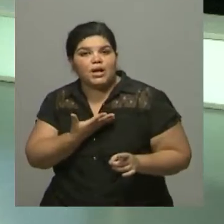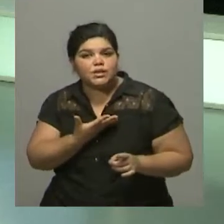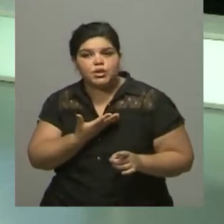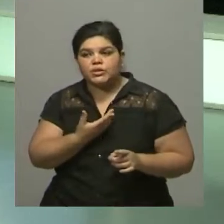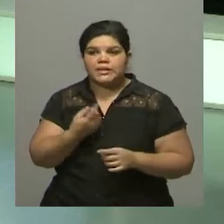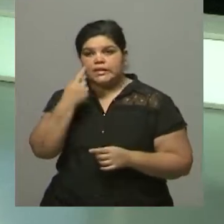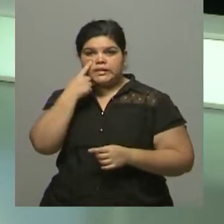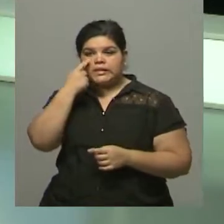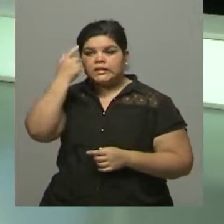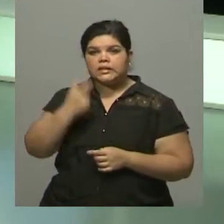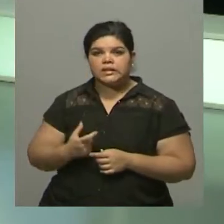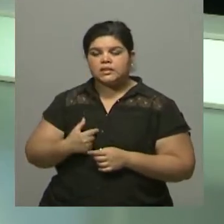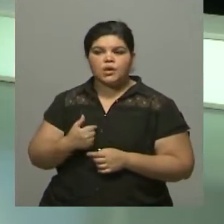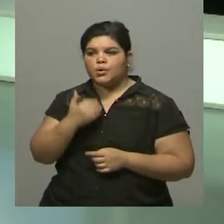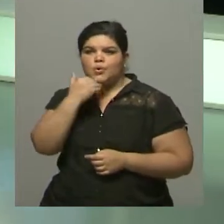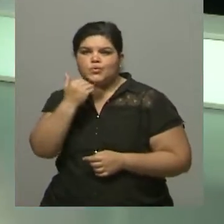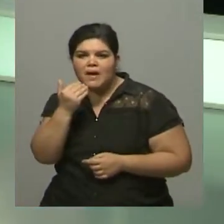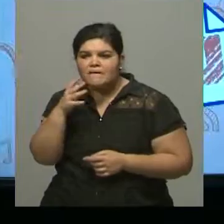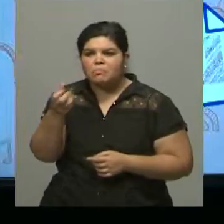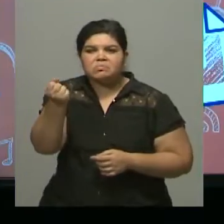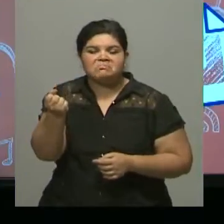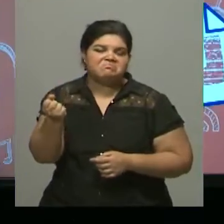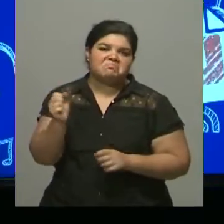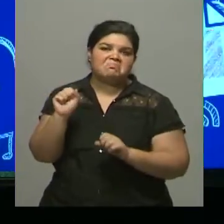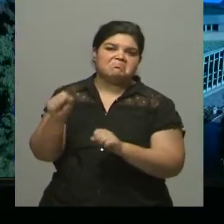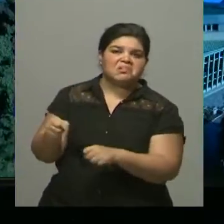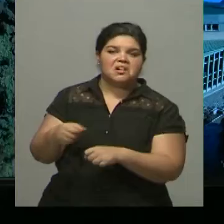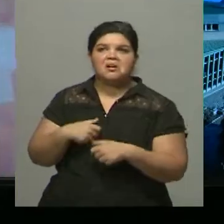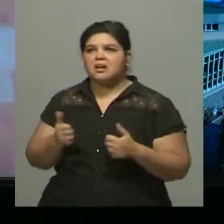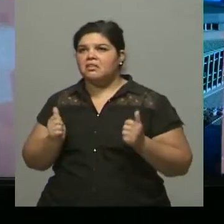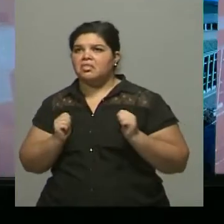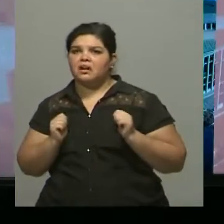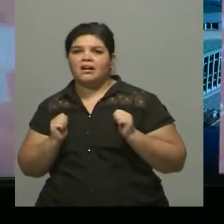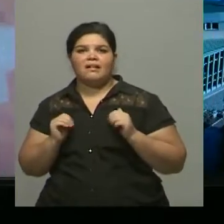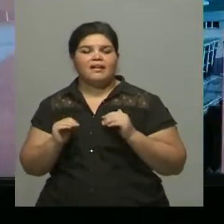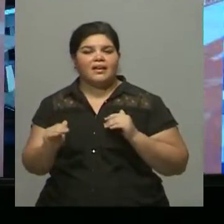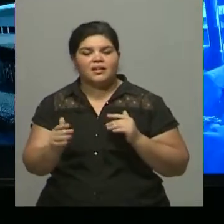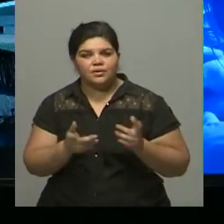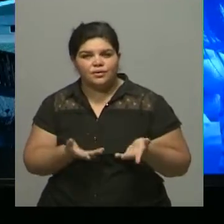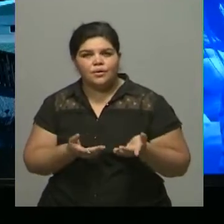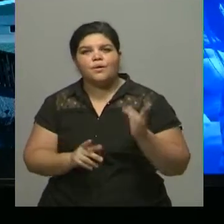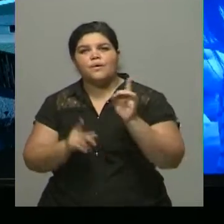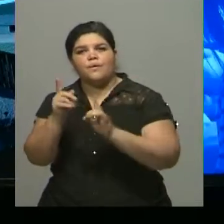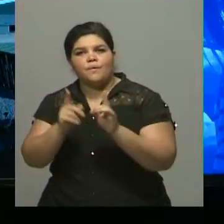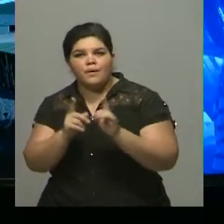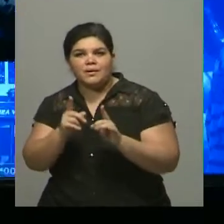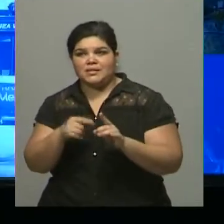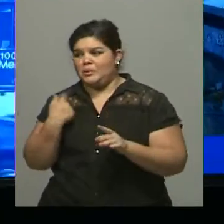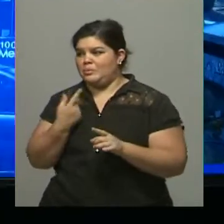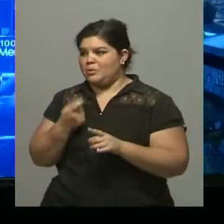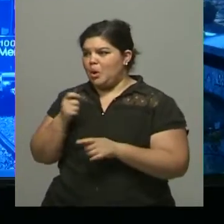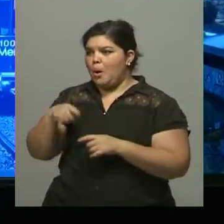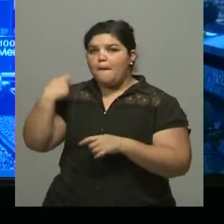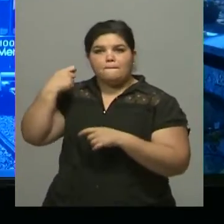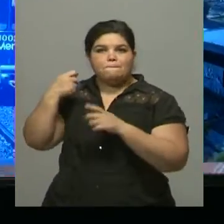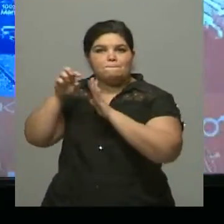termina de ver que se puede ejecutar, otro que lo ven y permanentemente estamos ejecutando nuestros programas. Es